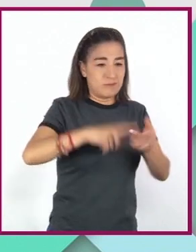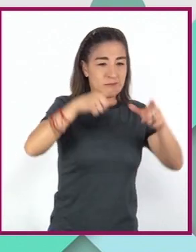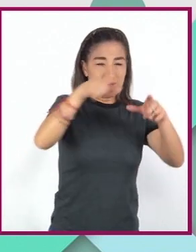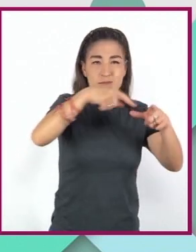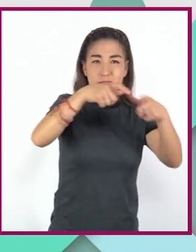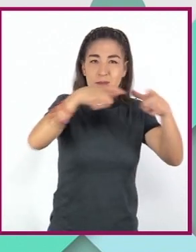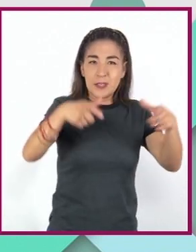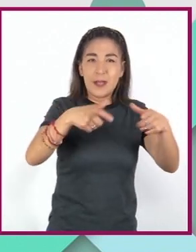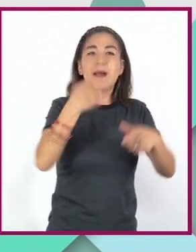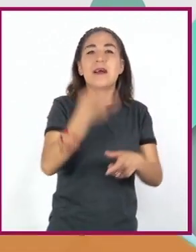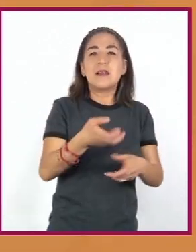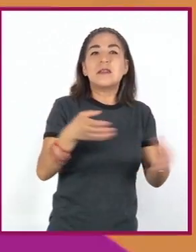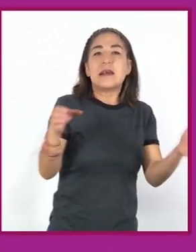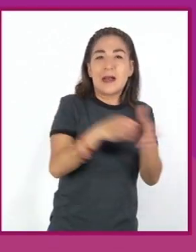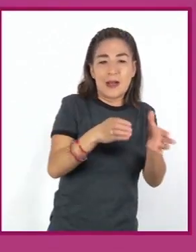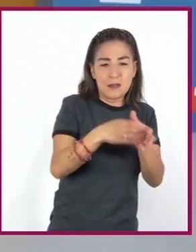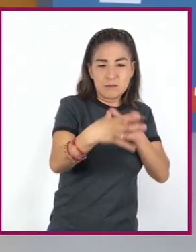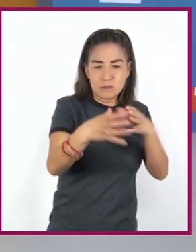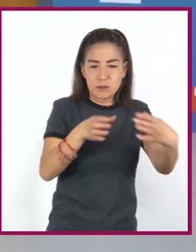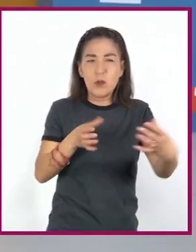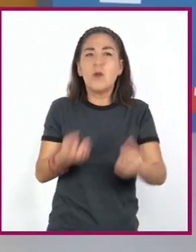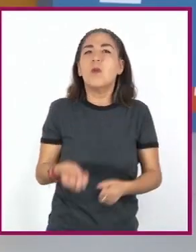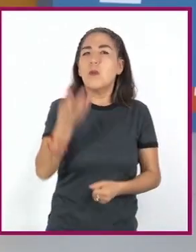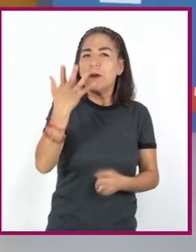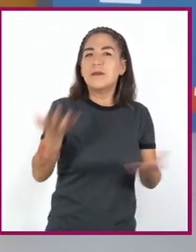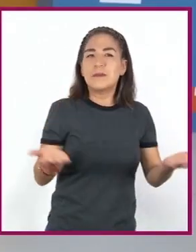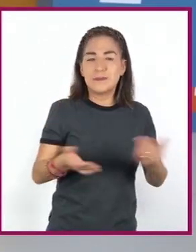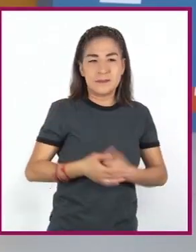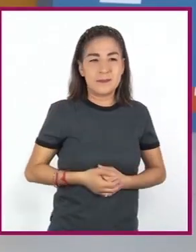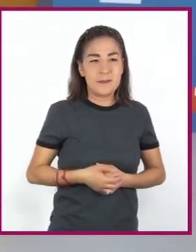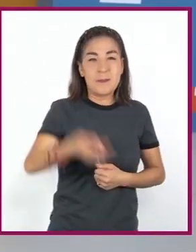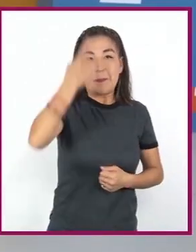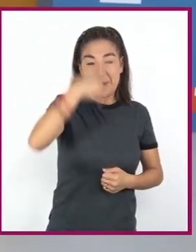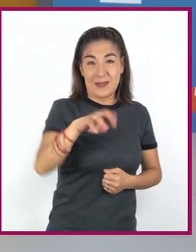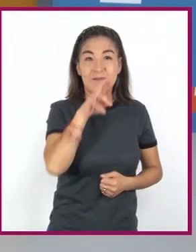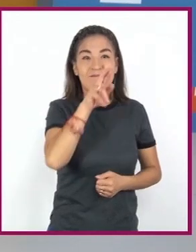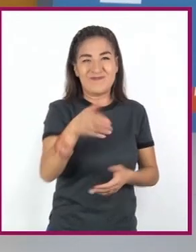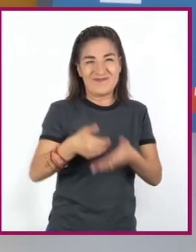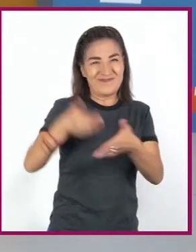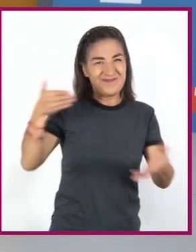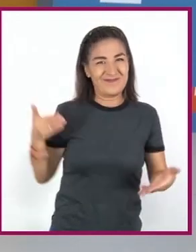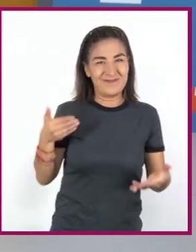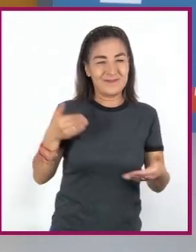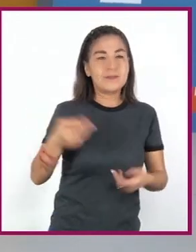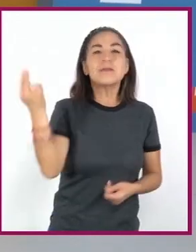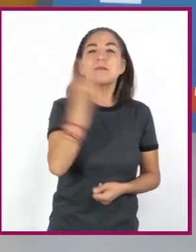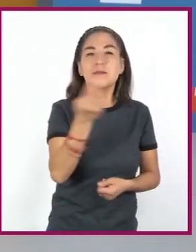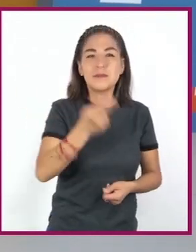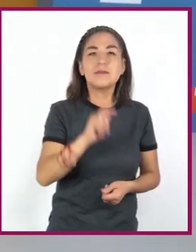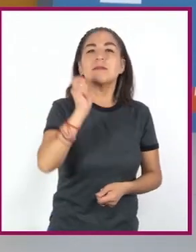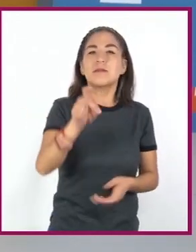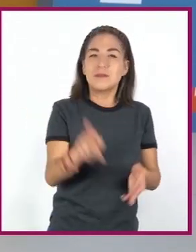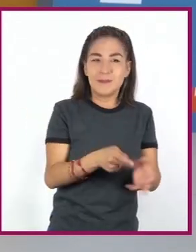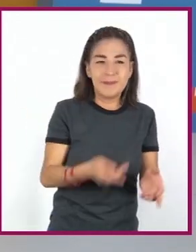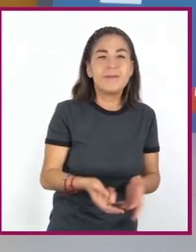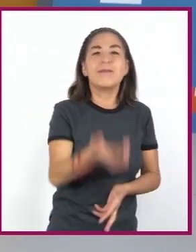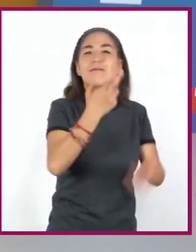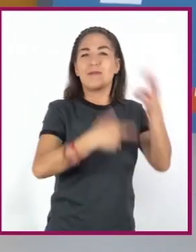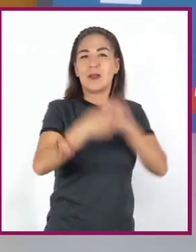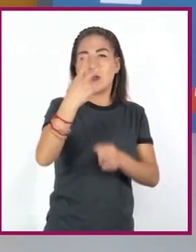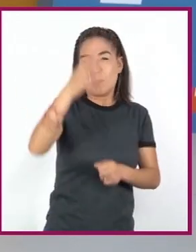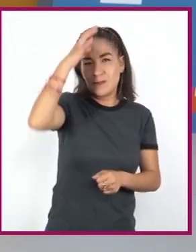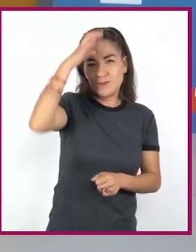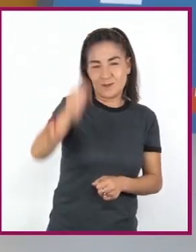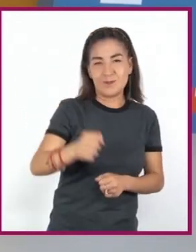¿Y cuál es el volumen de la caja? Para responder las preguntas anteriores, necesitamos retomar dos conceptos,